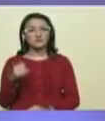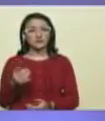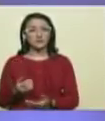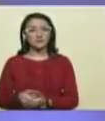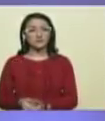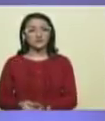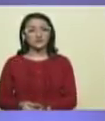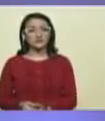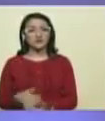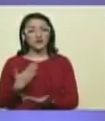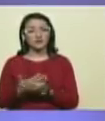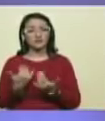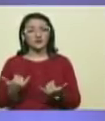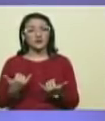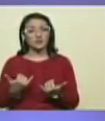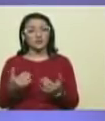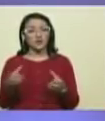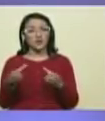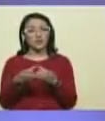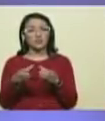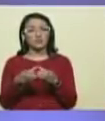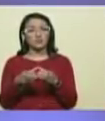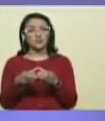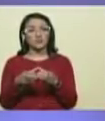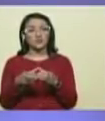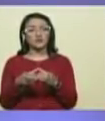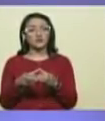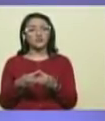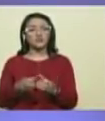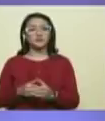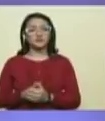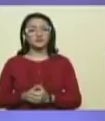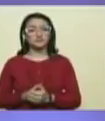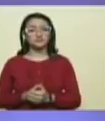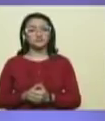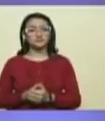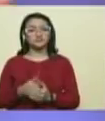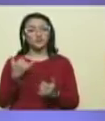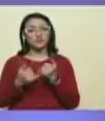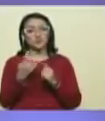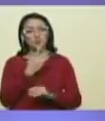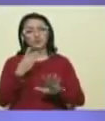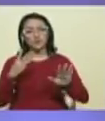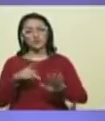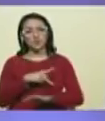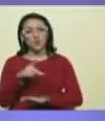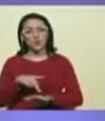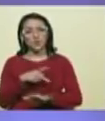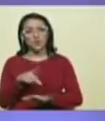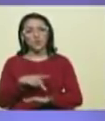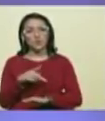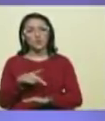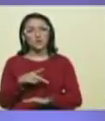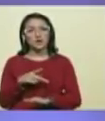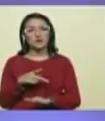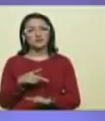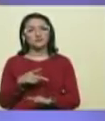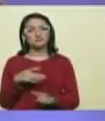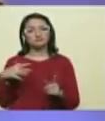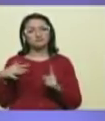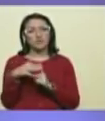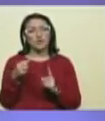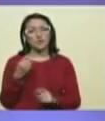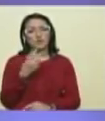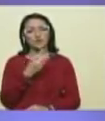el momento en el seno de la Organización de los Estados Americanos, en las últimas 48 horas desde Washington, se ha gestado el ataque